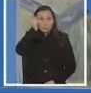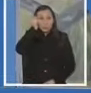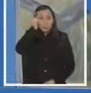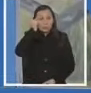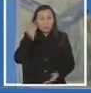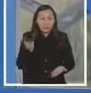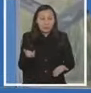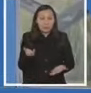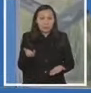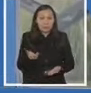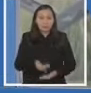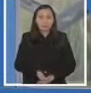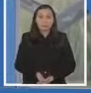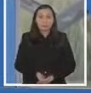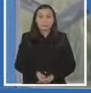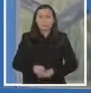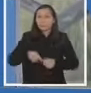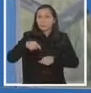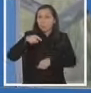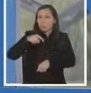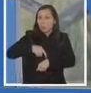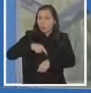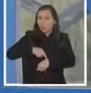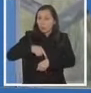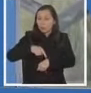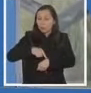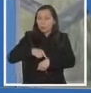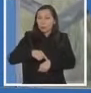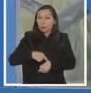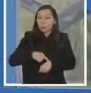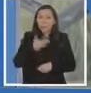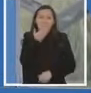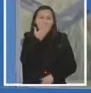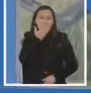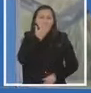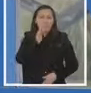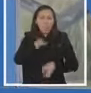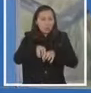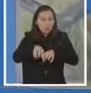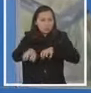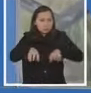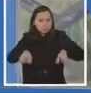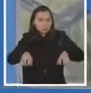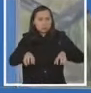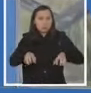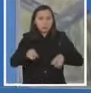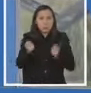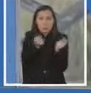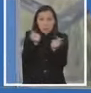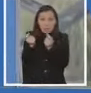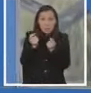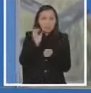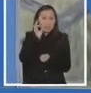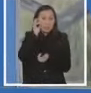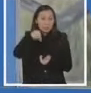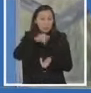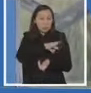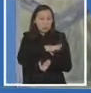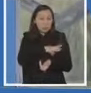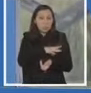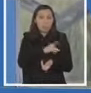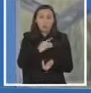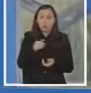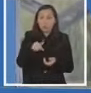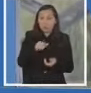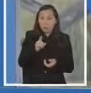que los momentos en donde mejor distribución de la riqueza hubo, no solamente en Chile, sino en el